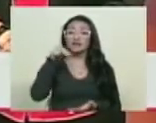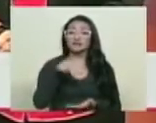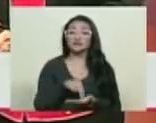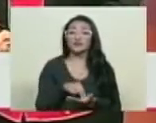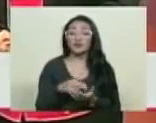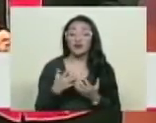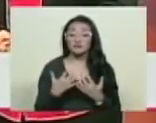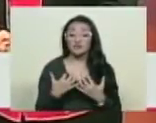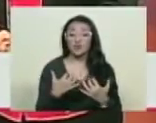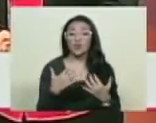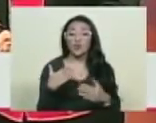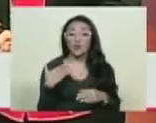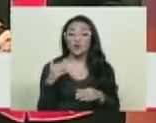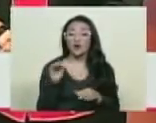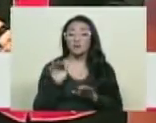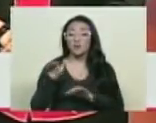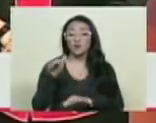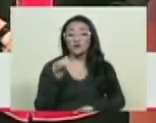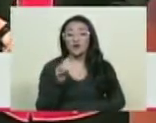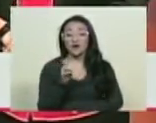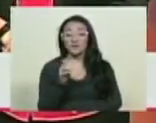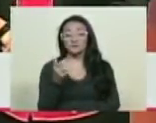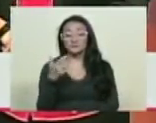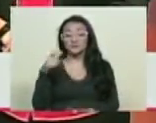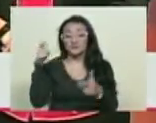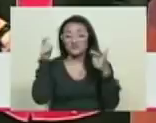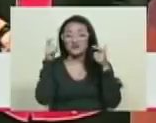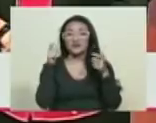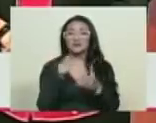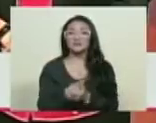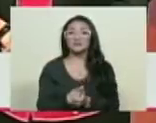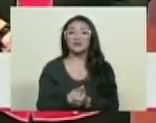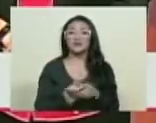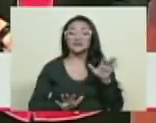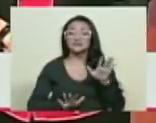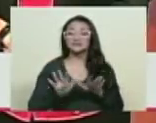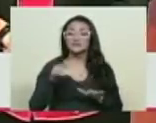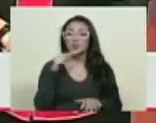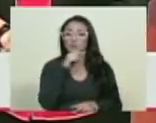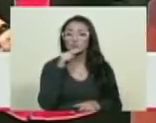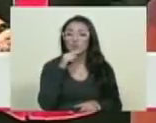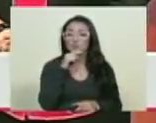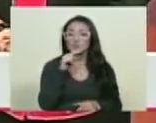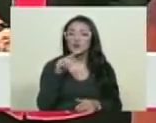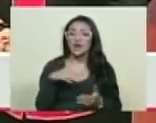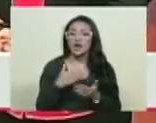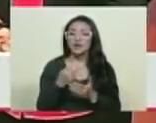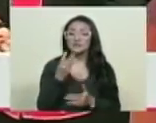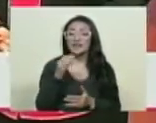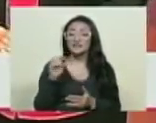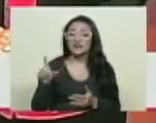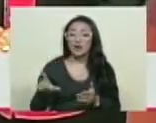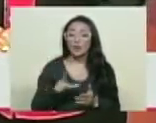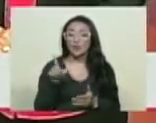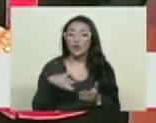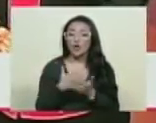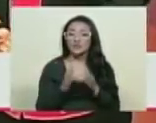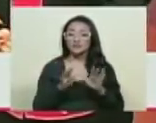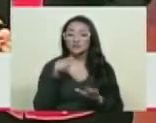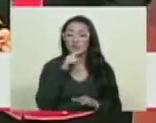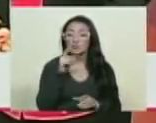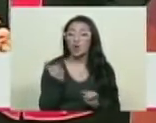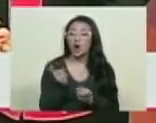rojitos 15 de octubre del 30 de julio al 15 de octubre agosto septiembre